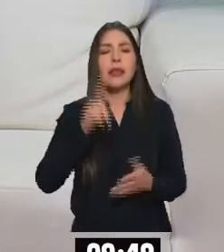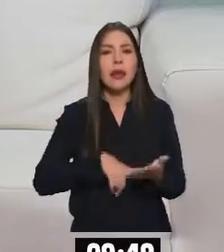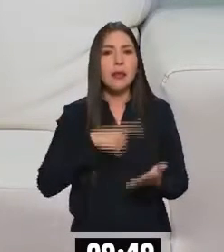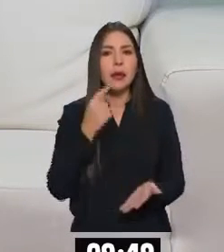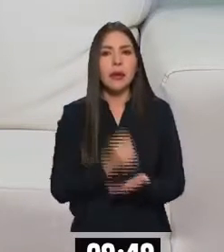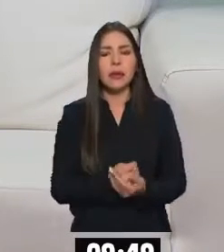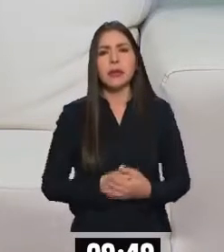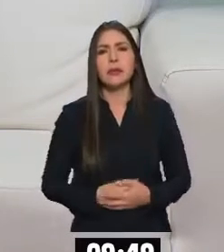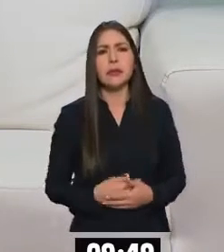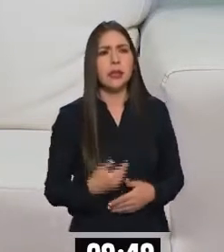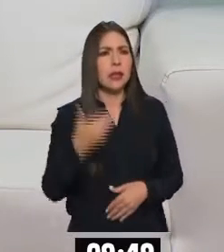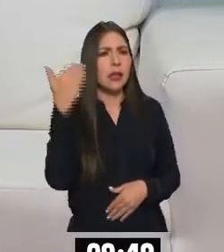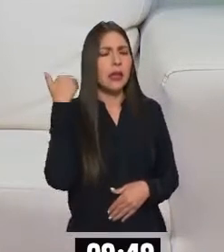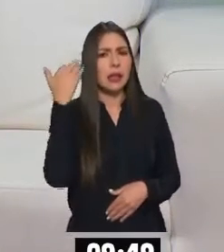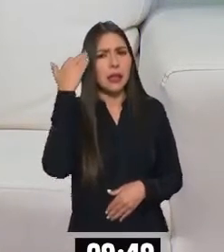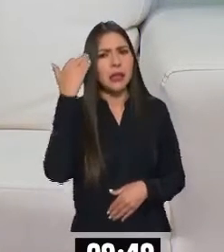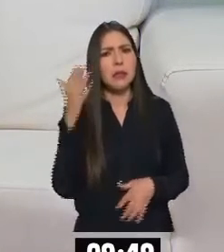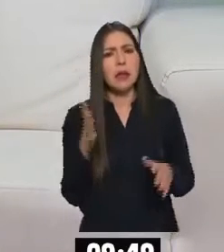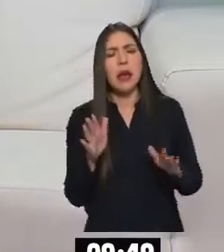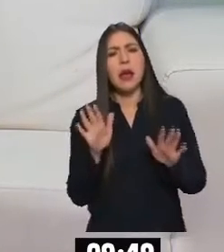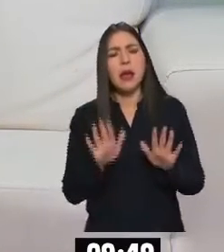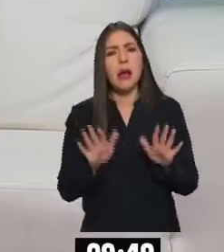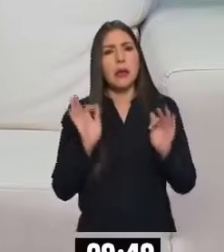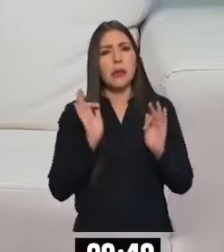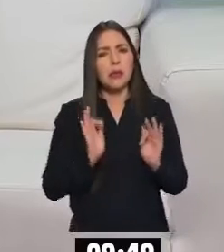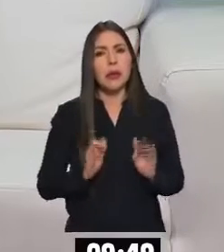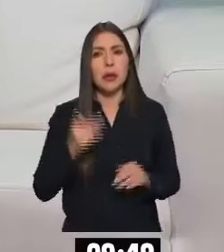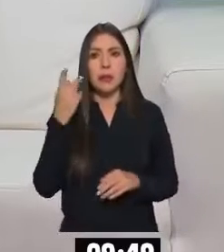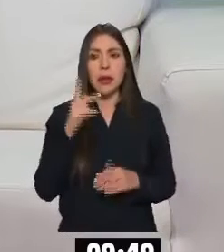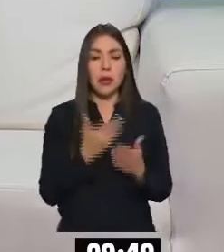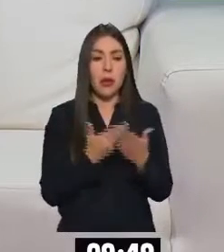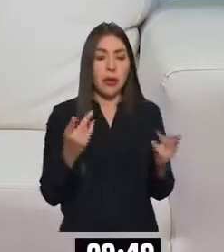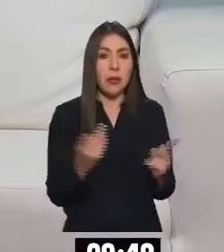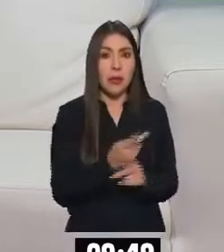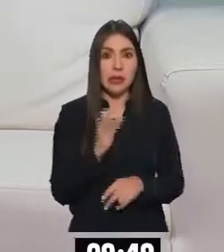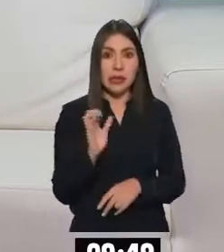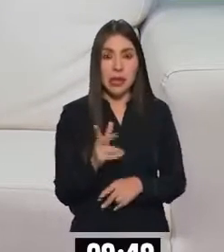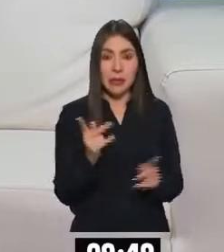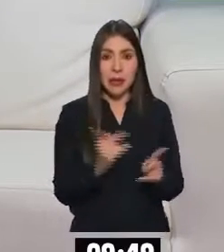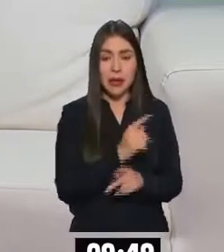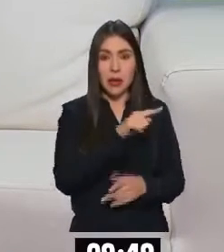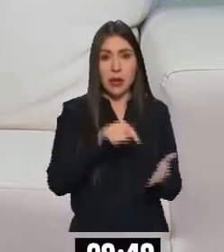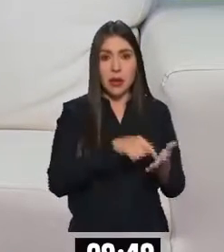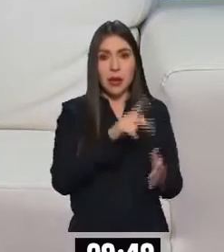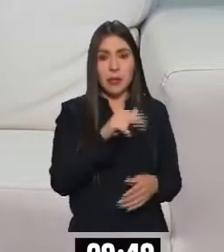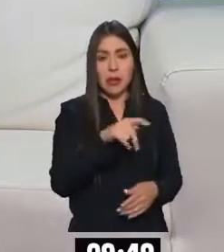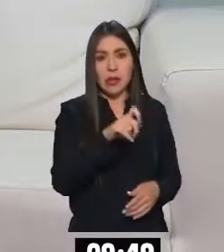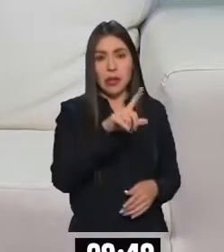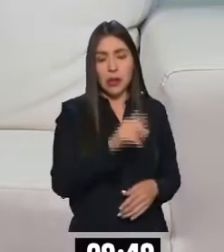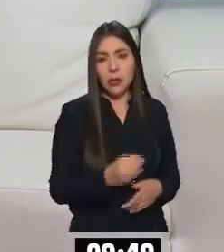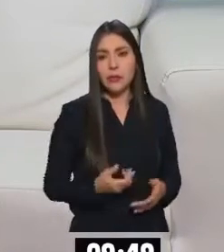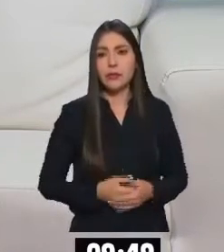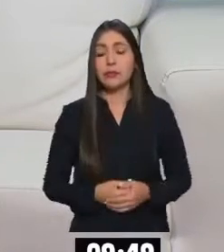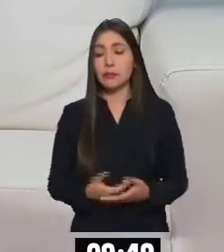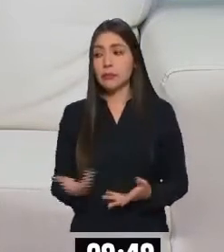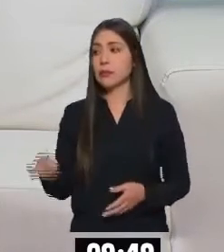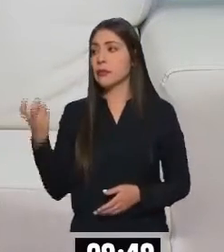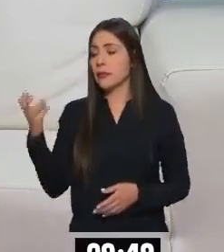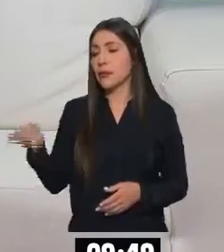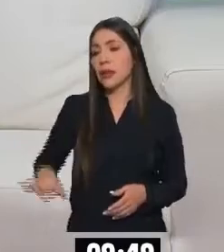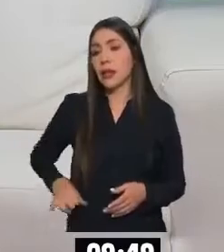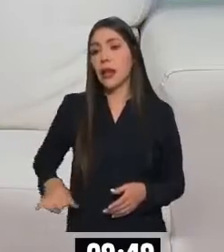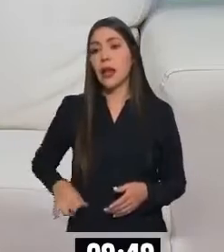cosas. Y lo que pasó en Panteló, en Chiapas, Es muy interesante. ¿no? Ahora, ¿qué es lo que ocurre? ¿No? ¿Qué es lo que ocurre? Mira, sin duda